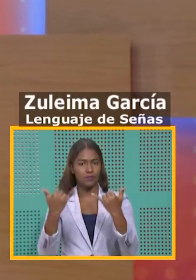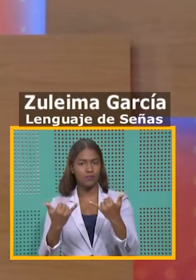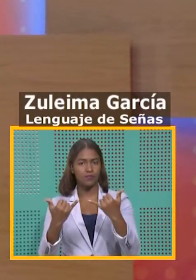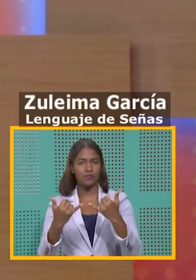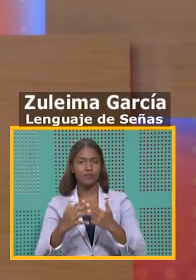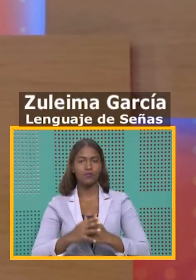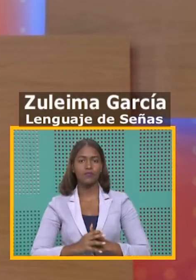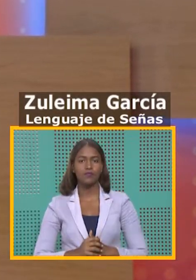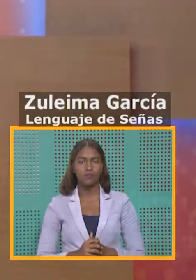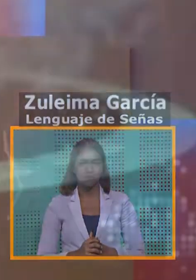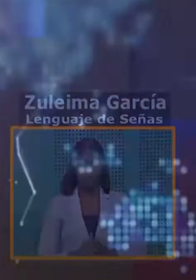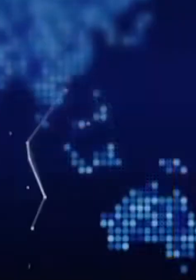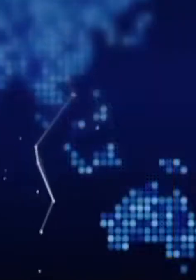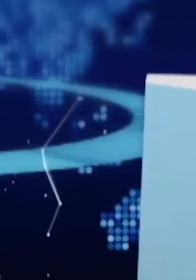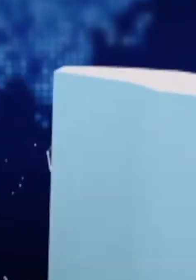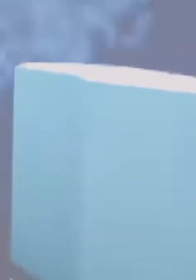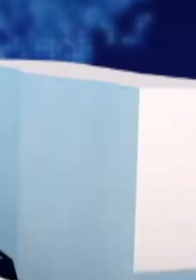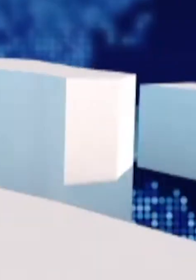este momento.